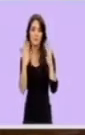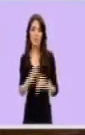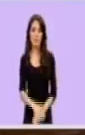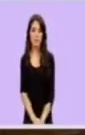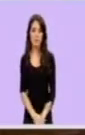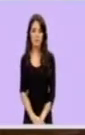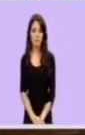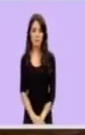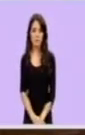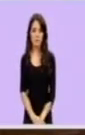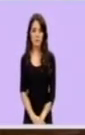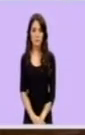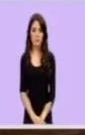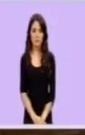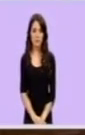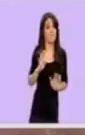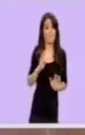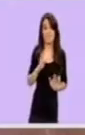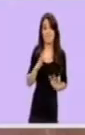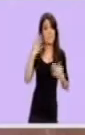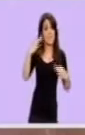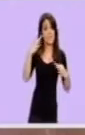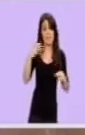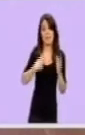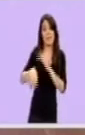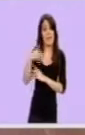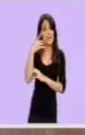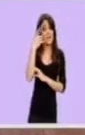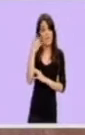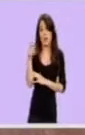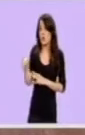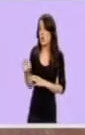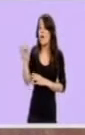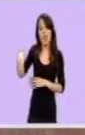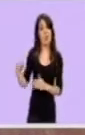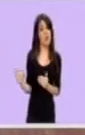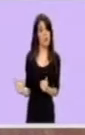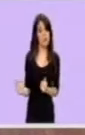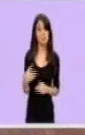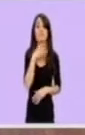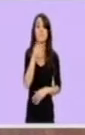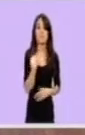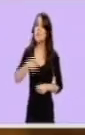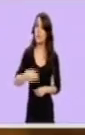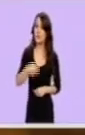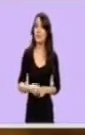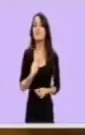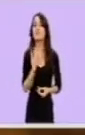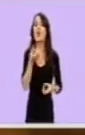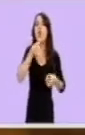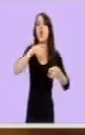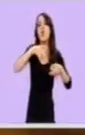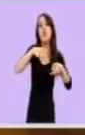El debate del agua, tan presente en esta pasada legislatura, tampoco se ha escapado en este inicio de sesiones. No es igual